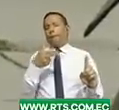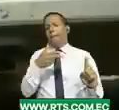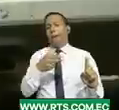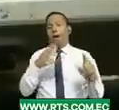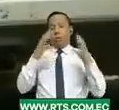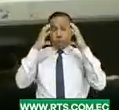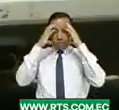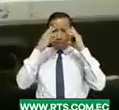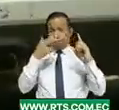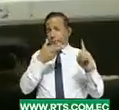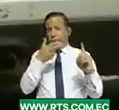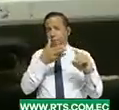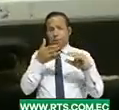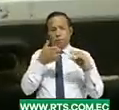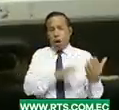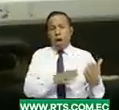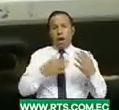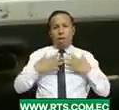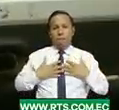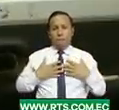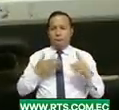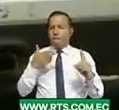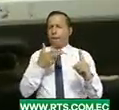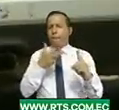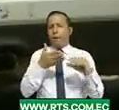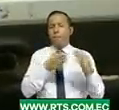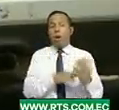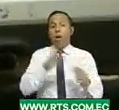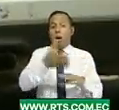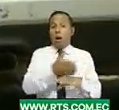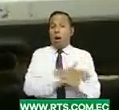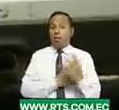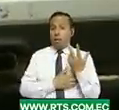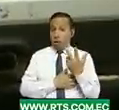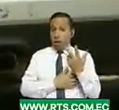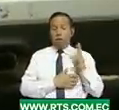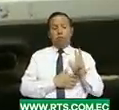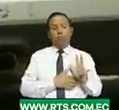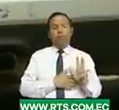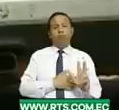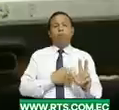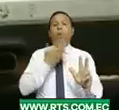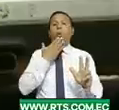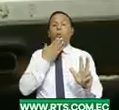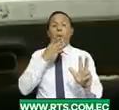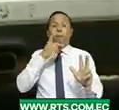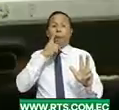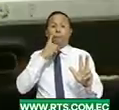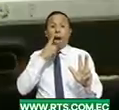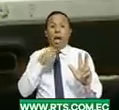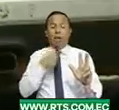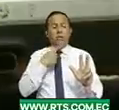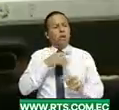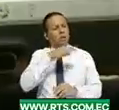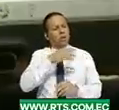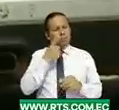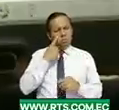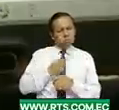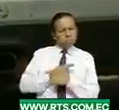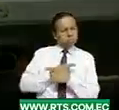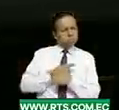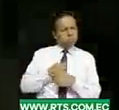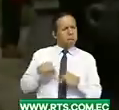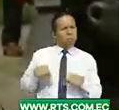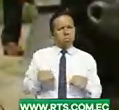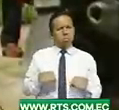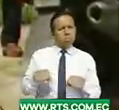¿no? Y él se baja porque el papá le hizo notar que era una moto que estaba sin placas y...